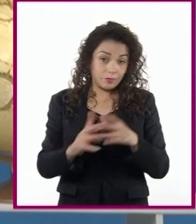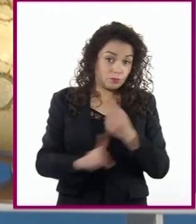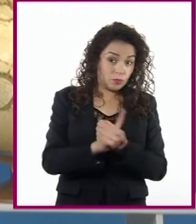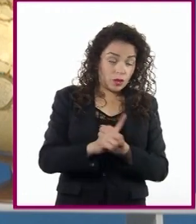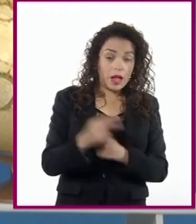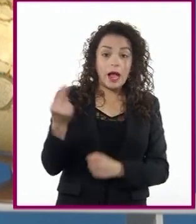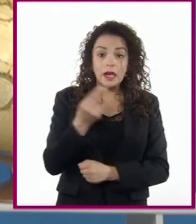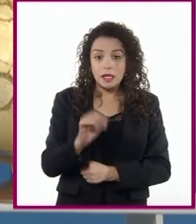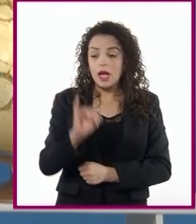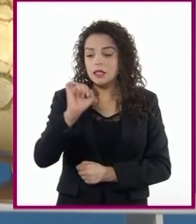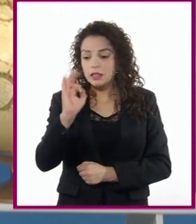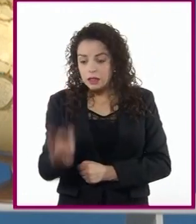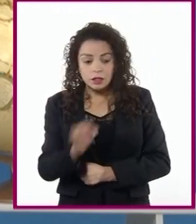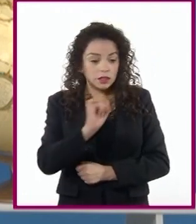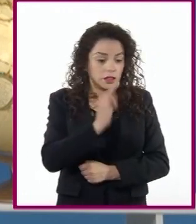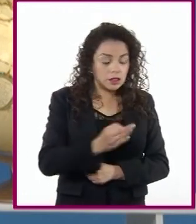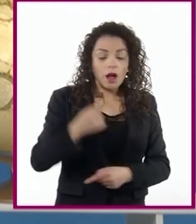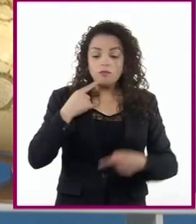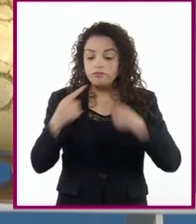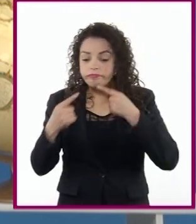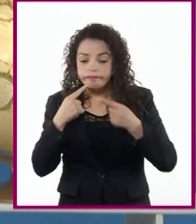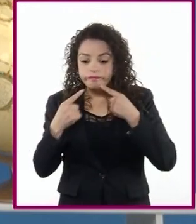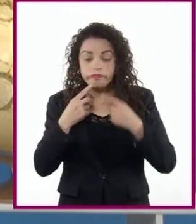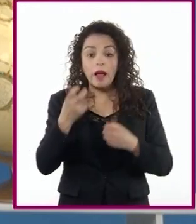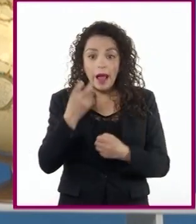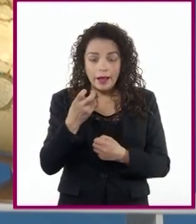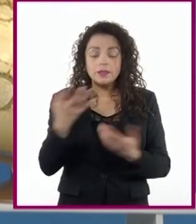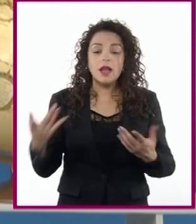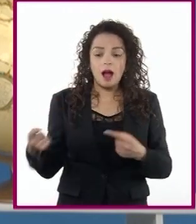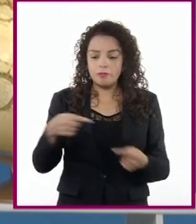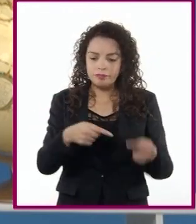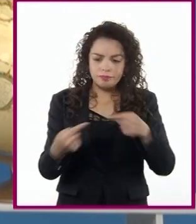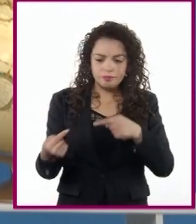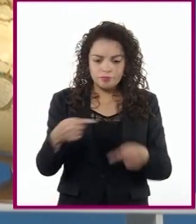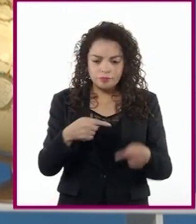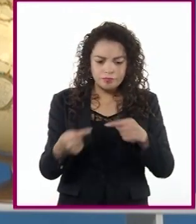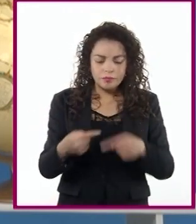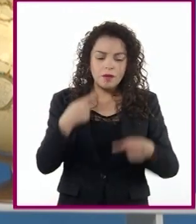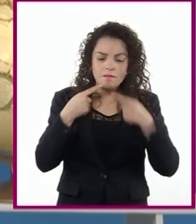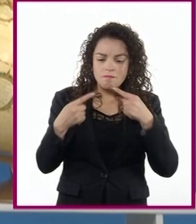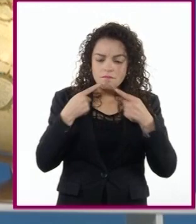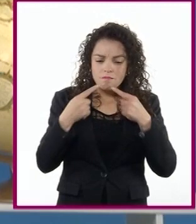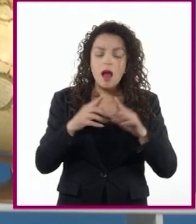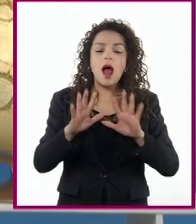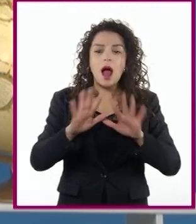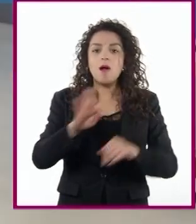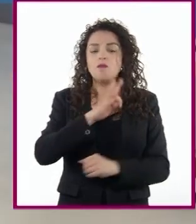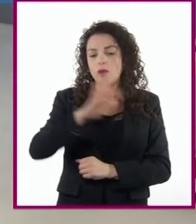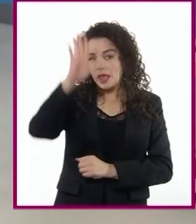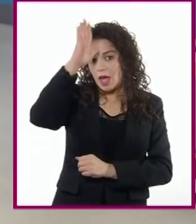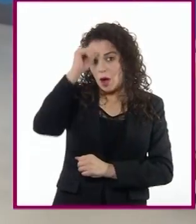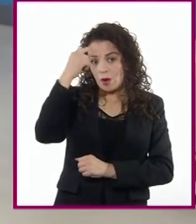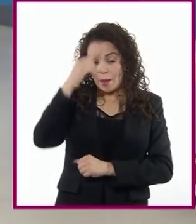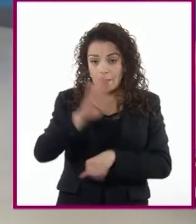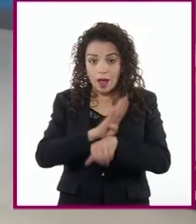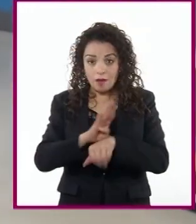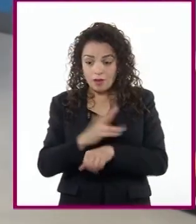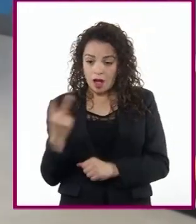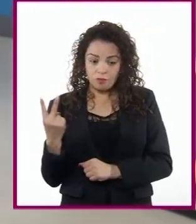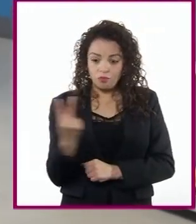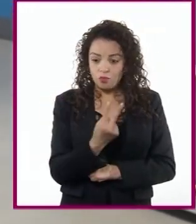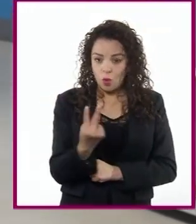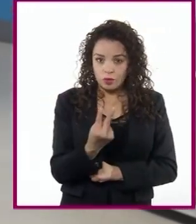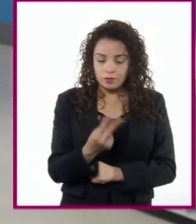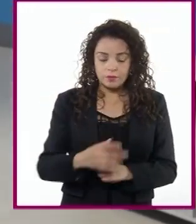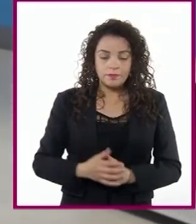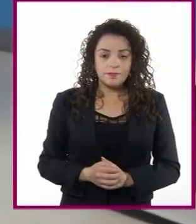sí, para que, a través de la palabra, se lleguen a acuerdos que beneficien a ambas partes. Pero